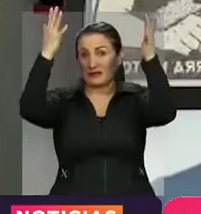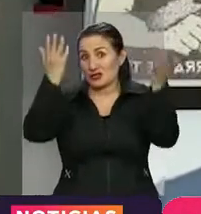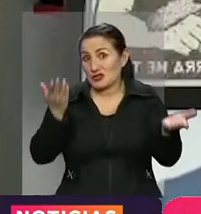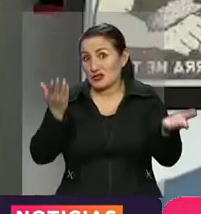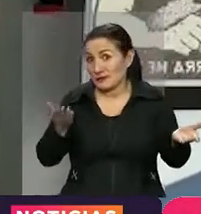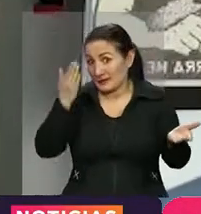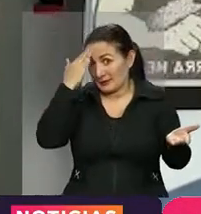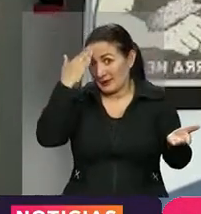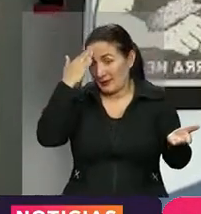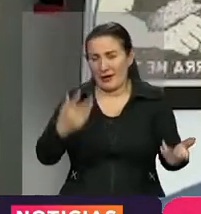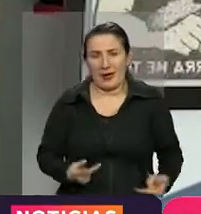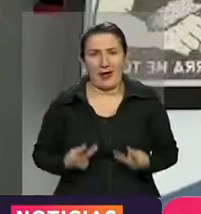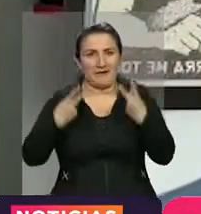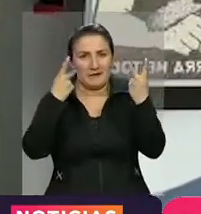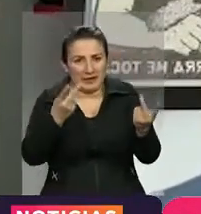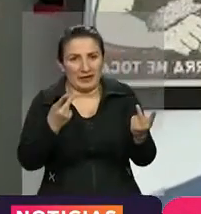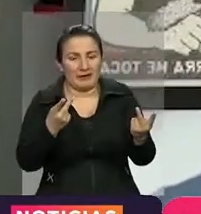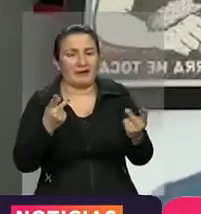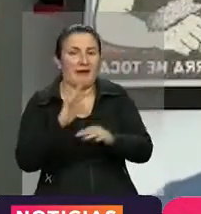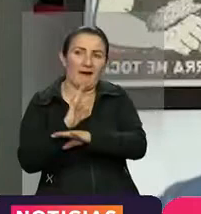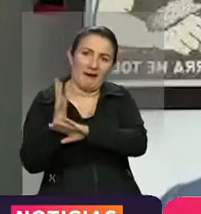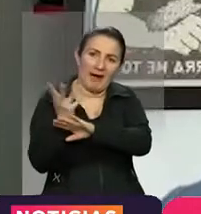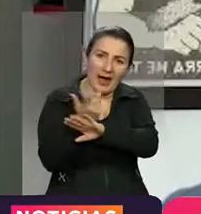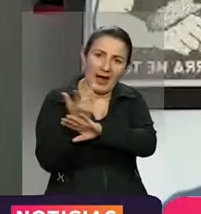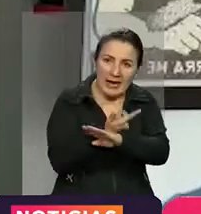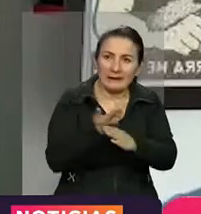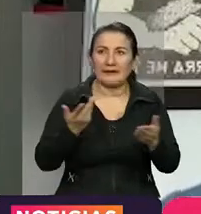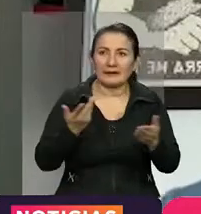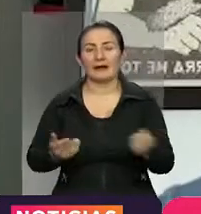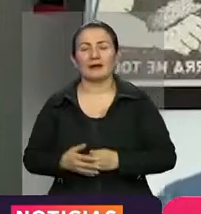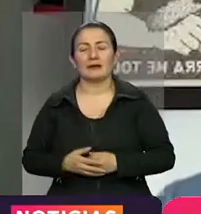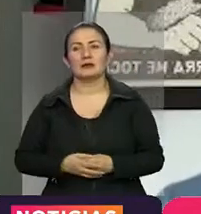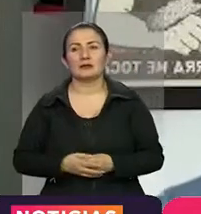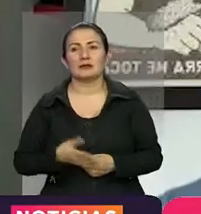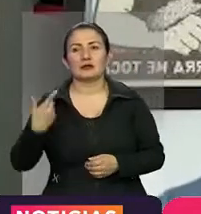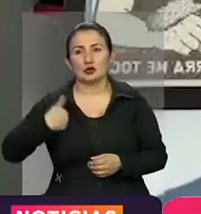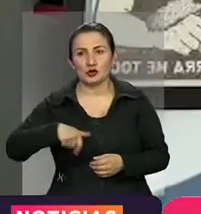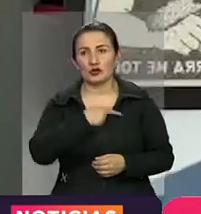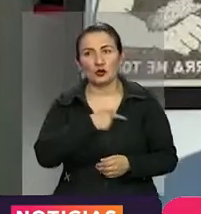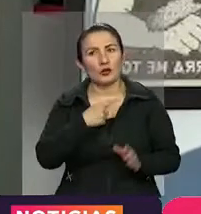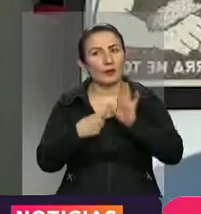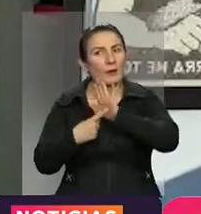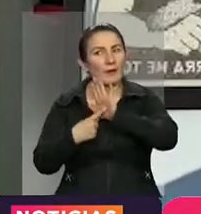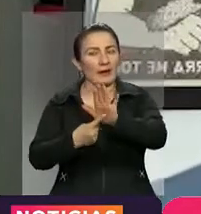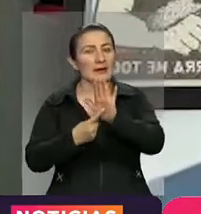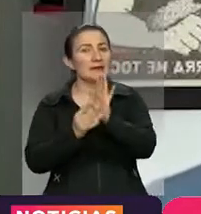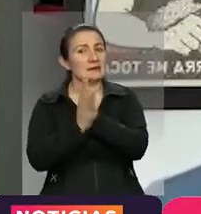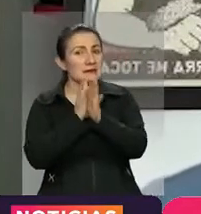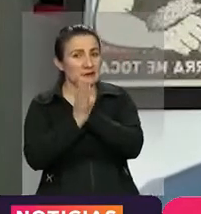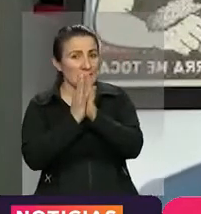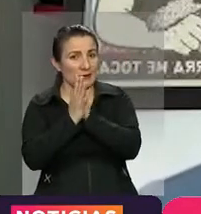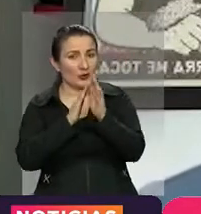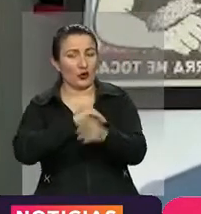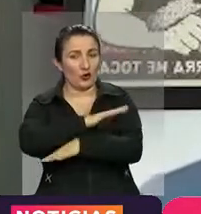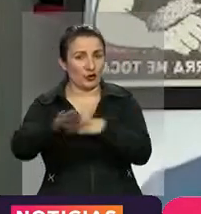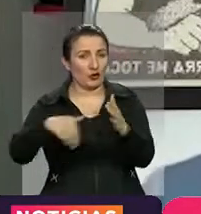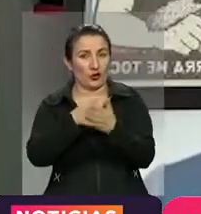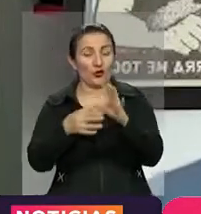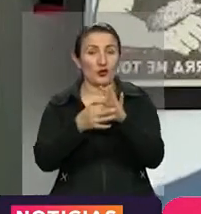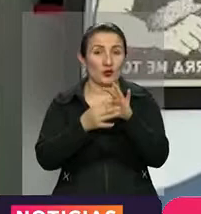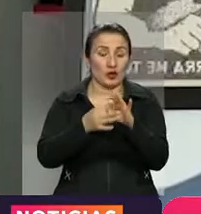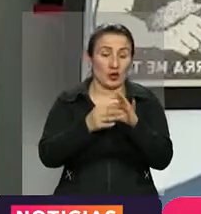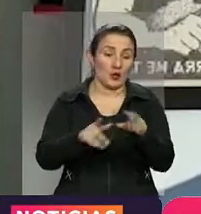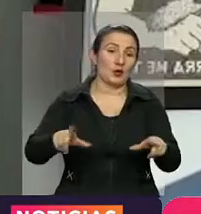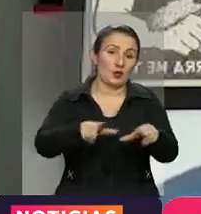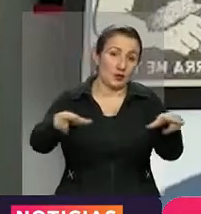una celebración a la vida, es una celebración a las artes, es una celebración que permite plantear que el centro es la casa de todos. Es un lugar donde